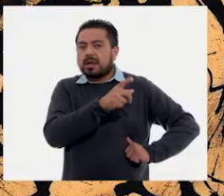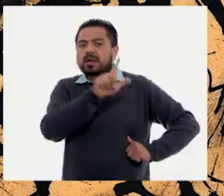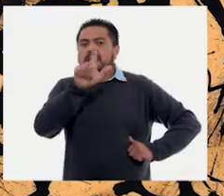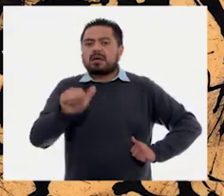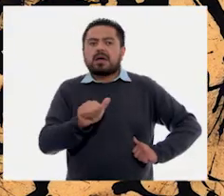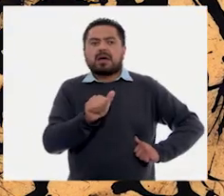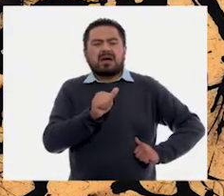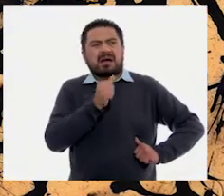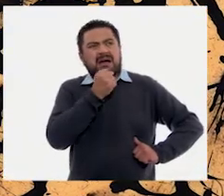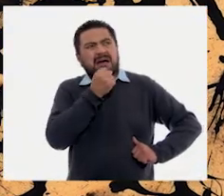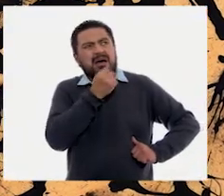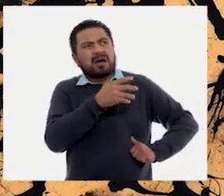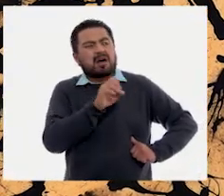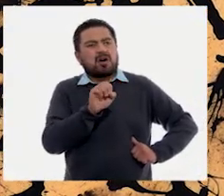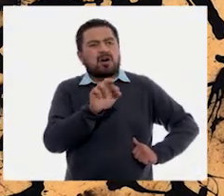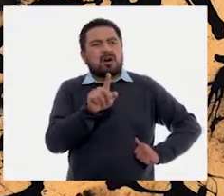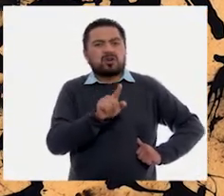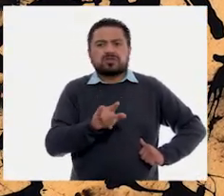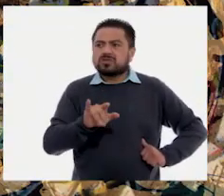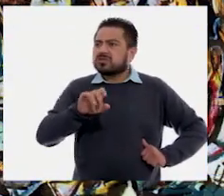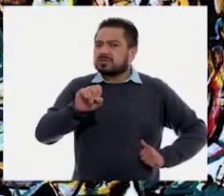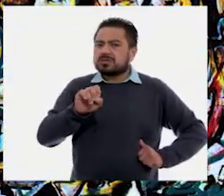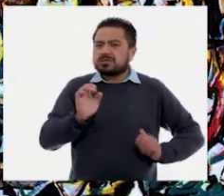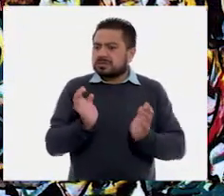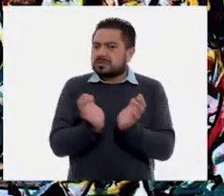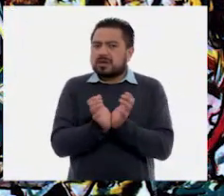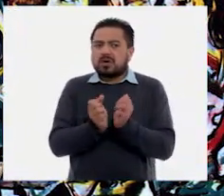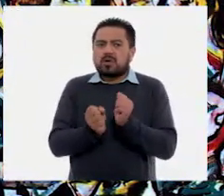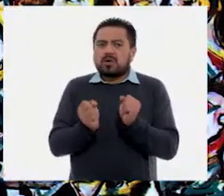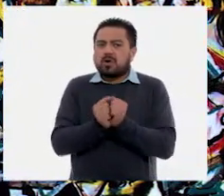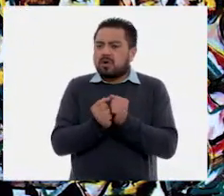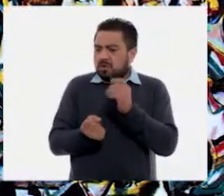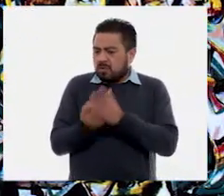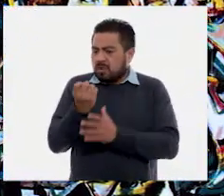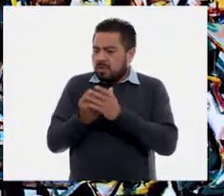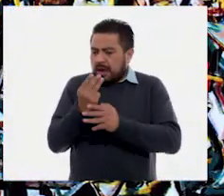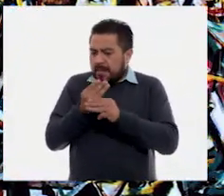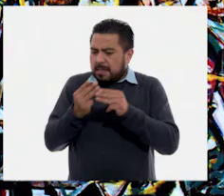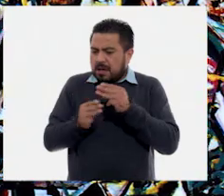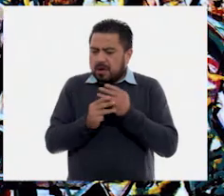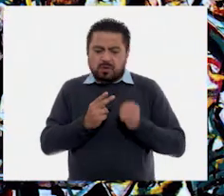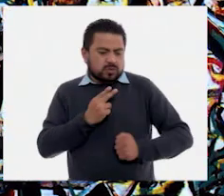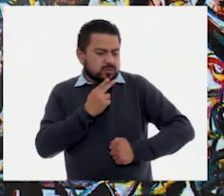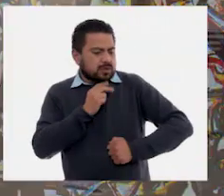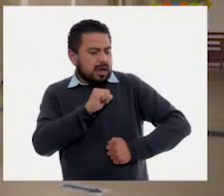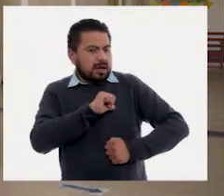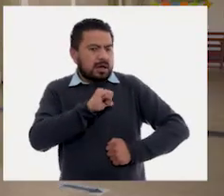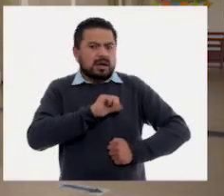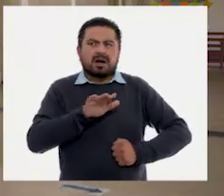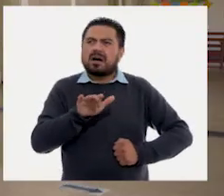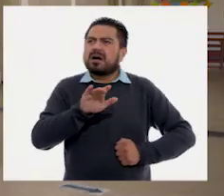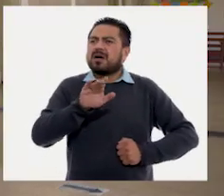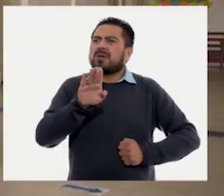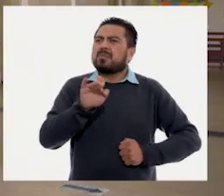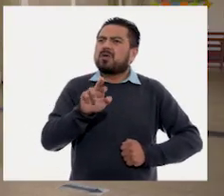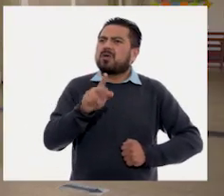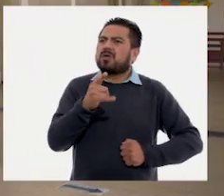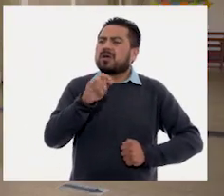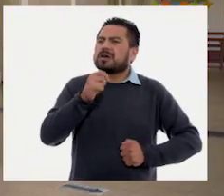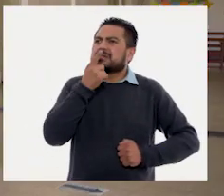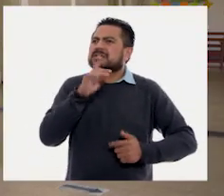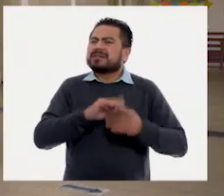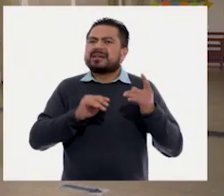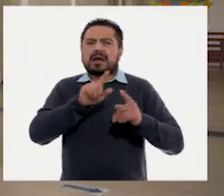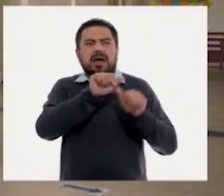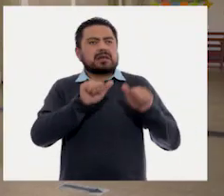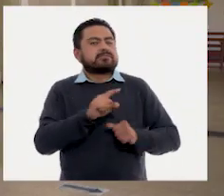estaba fascinado con Orozco y Siqueiros por los nuevos materiales que se usaban. Decía Borges algo, que el artista